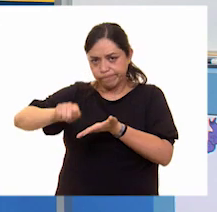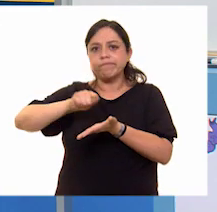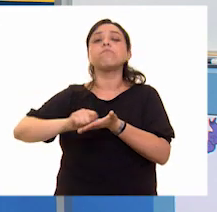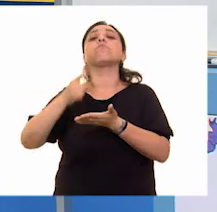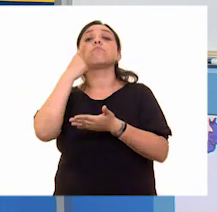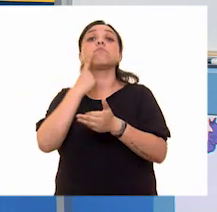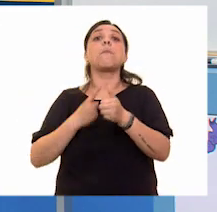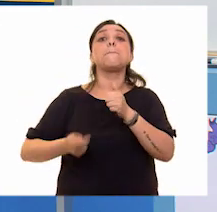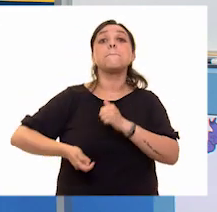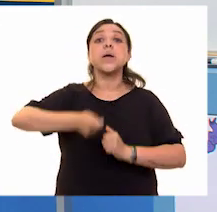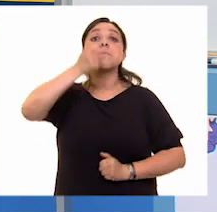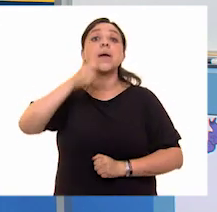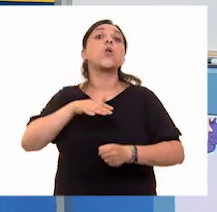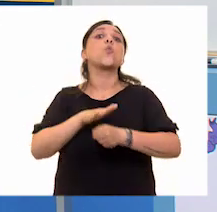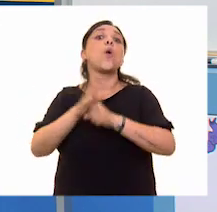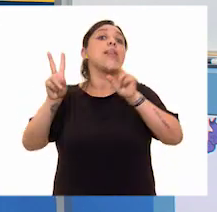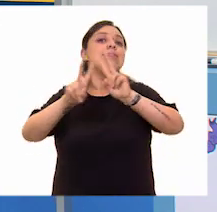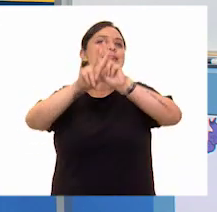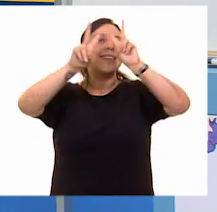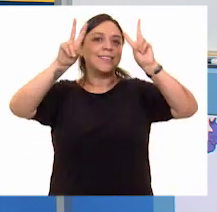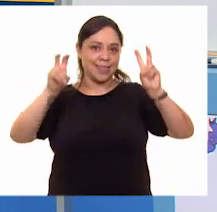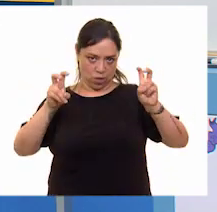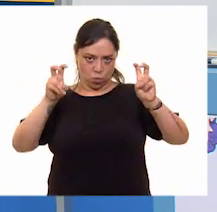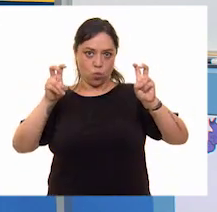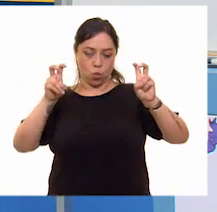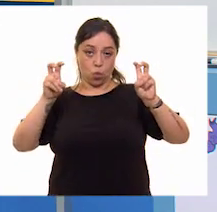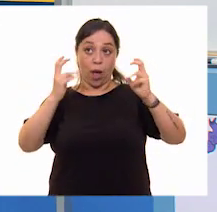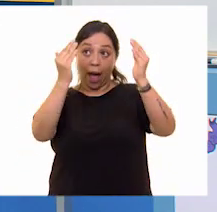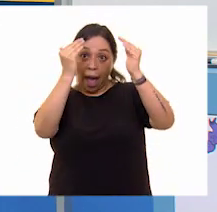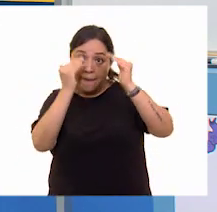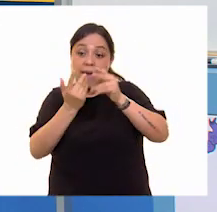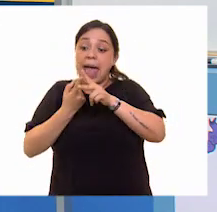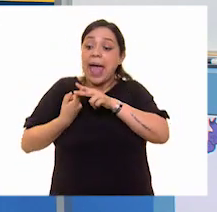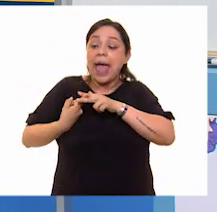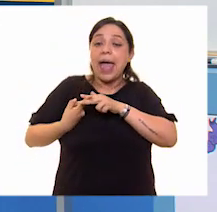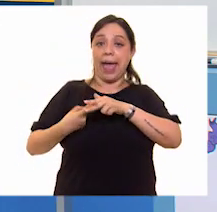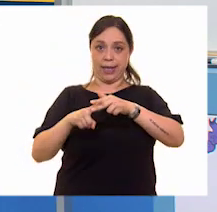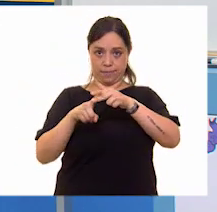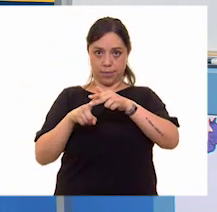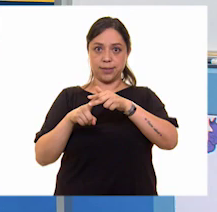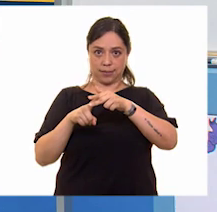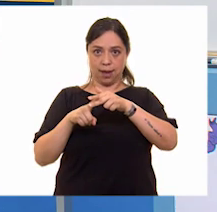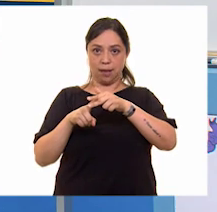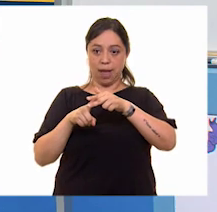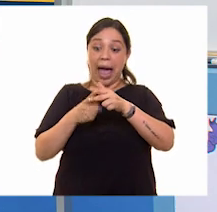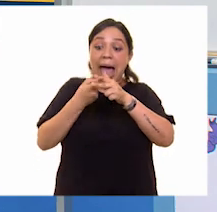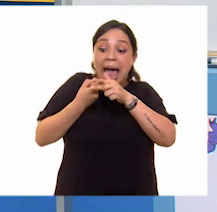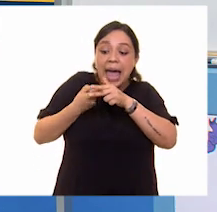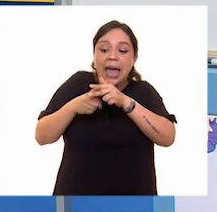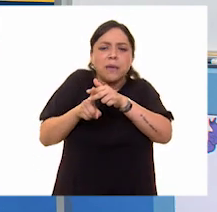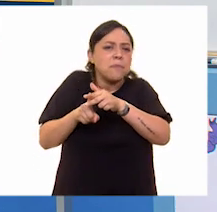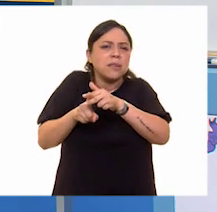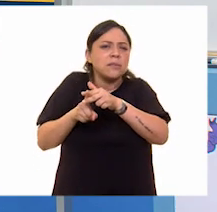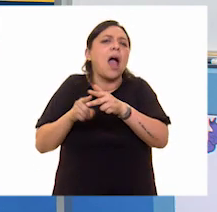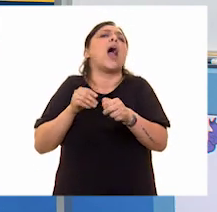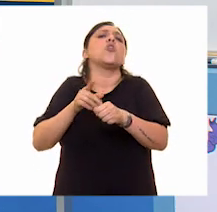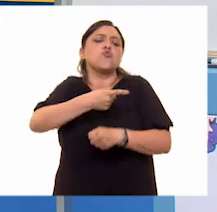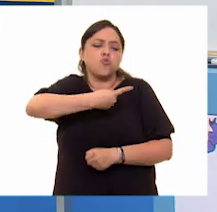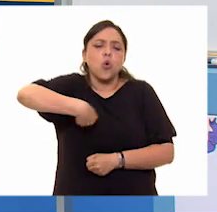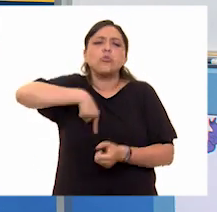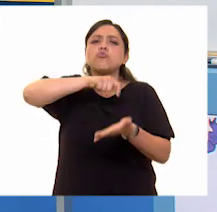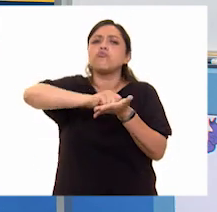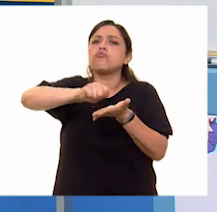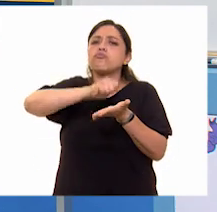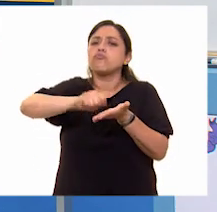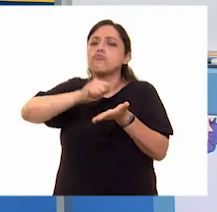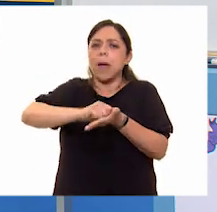ponerle un título y a construir la introducción, en la que vamos a decir cuál es el asunto de la nota. ¿Alguno